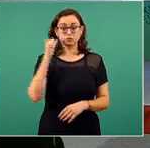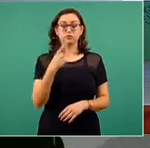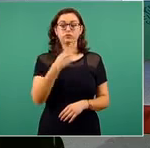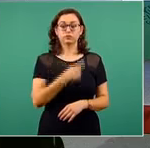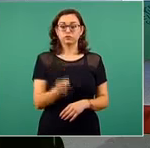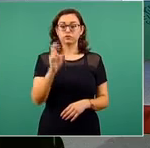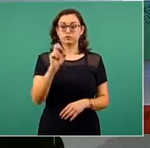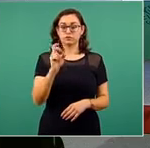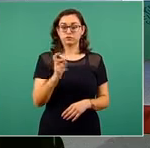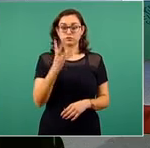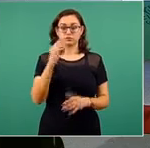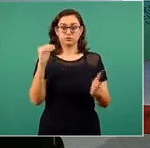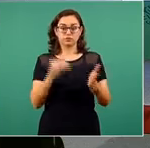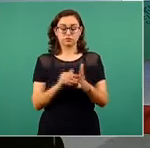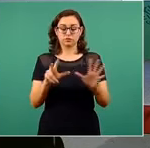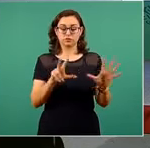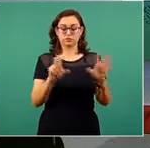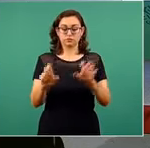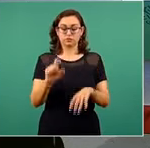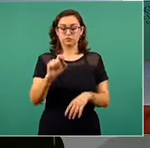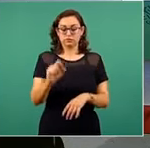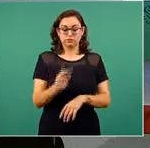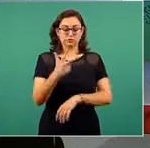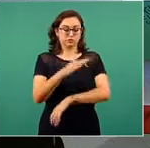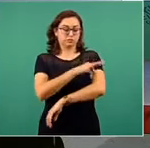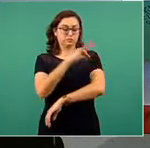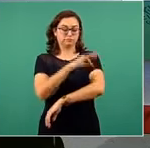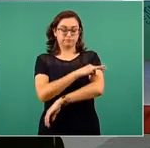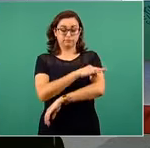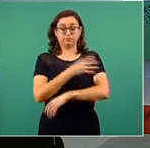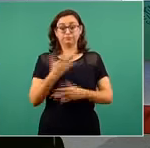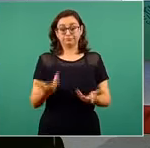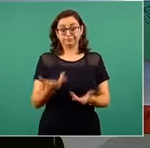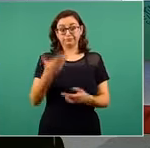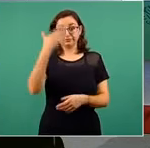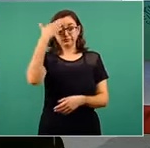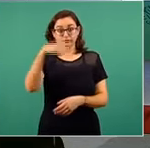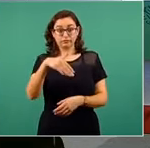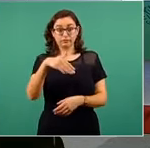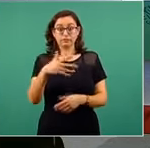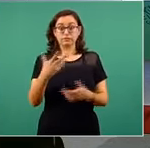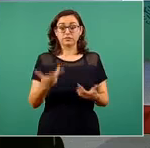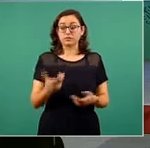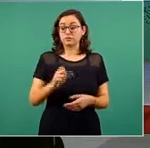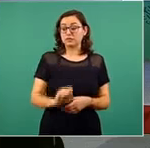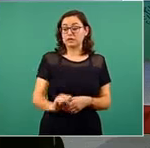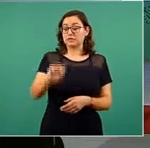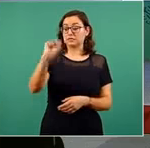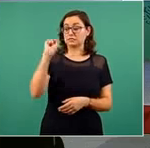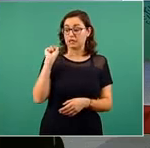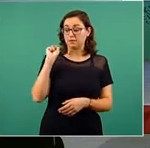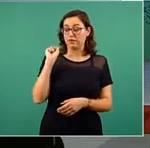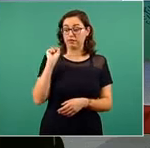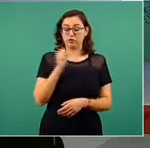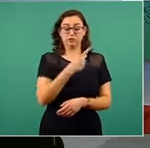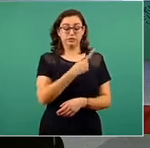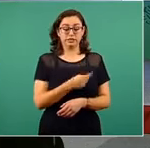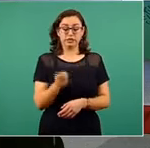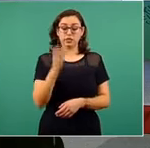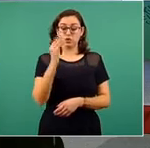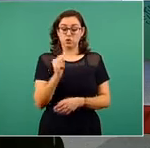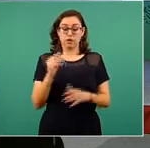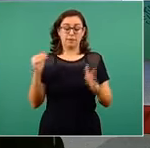134.829 dosis, ya dijimos el domingo no pusimos, y el sábado pusimos 109.000. Son las dos pequeñas